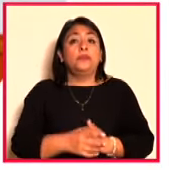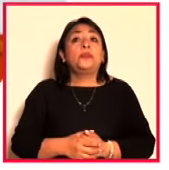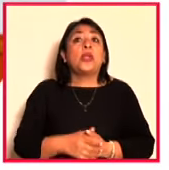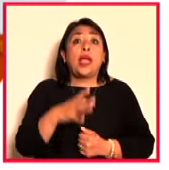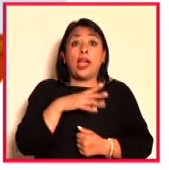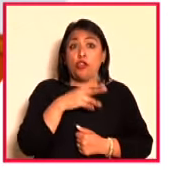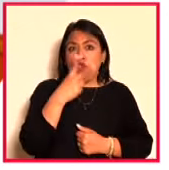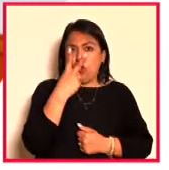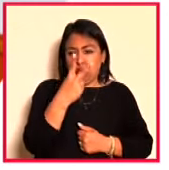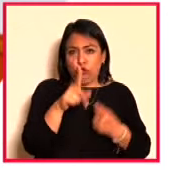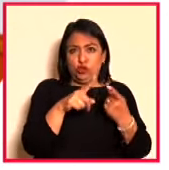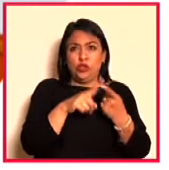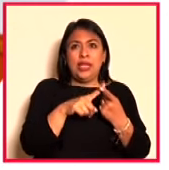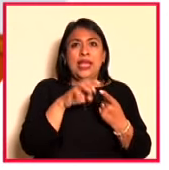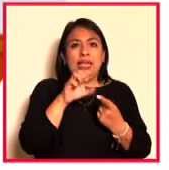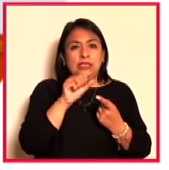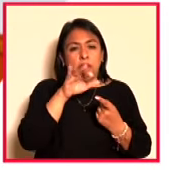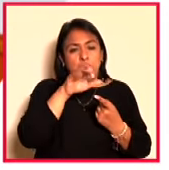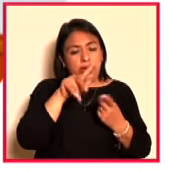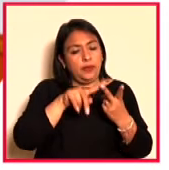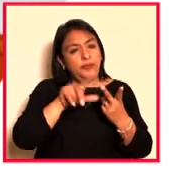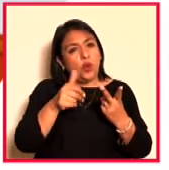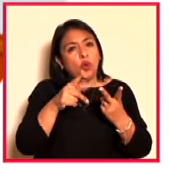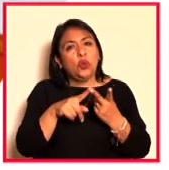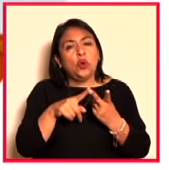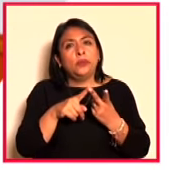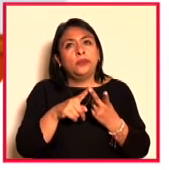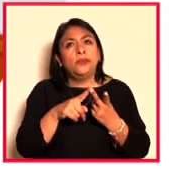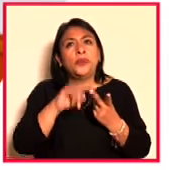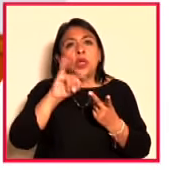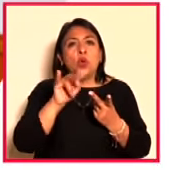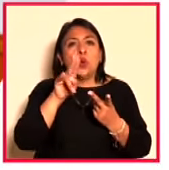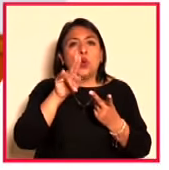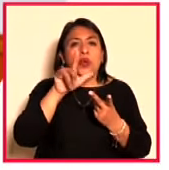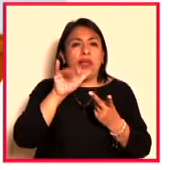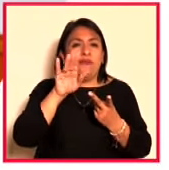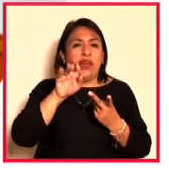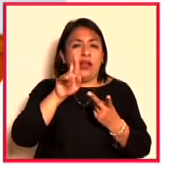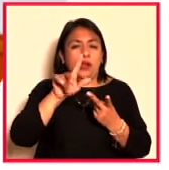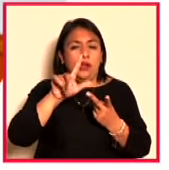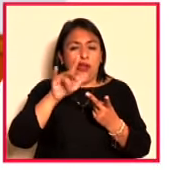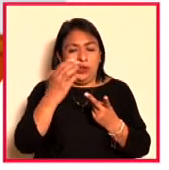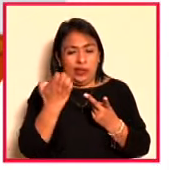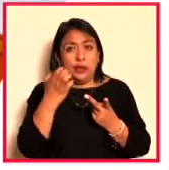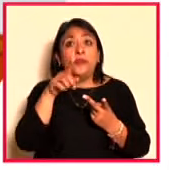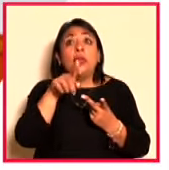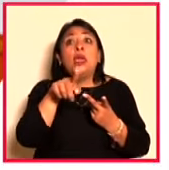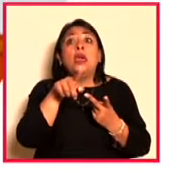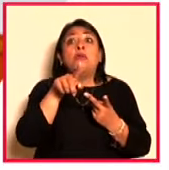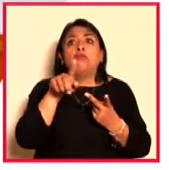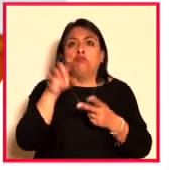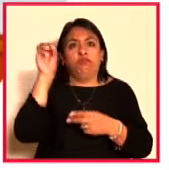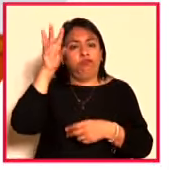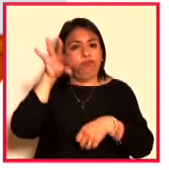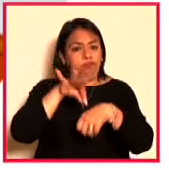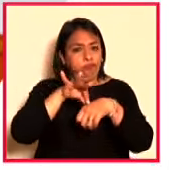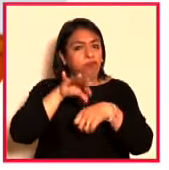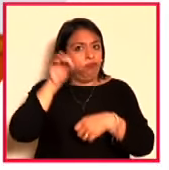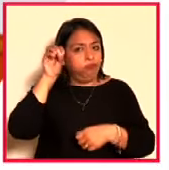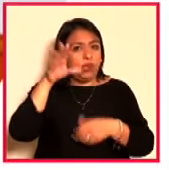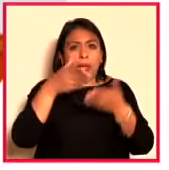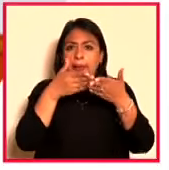uno con Elsmarie y otro con Julia Barley, y que se van a transmitir en vivo y que van a ser, por supuesto, abiertos